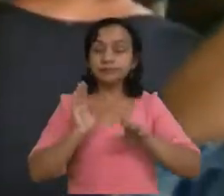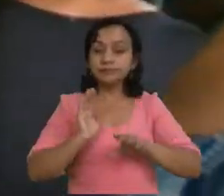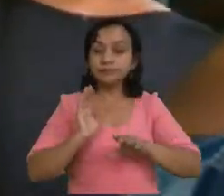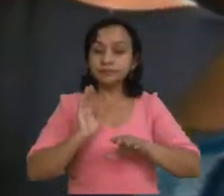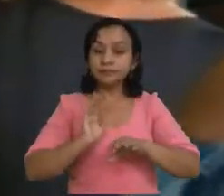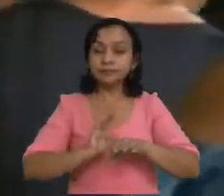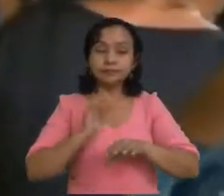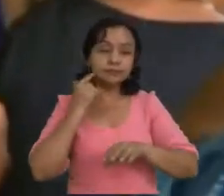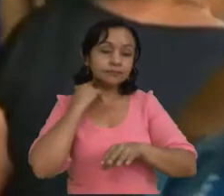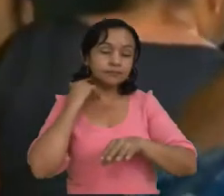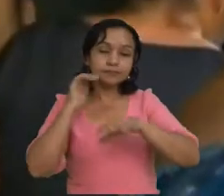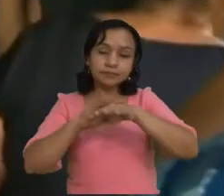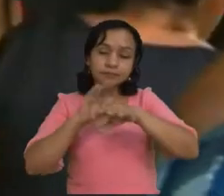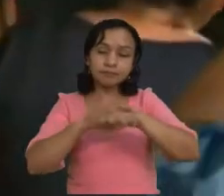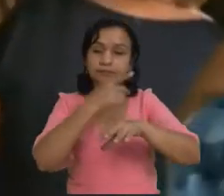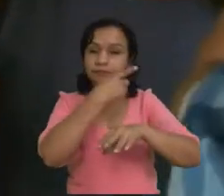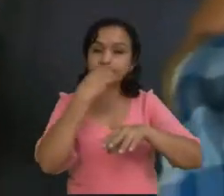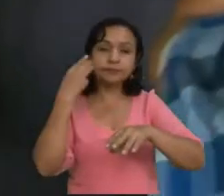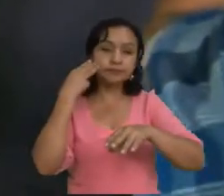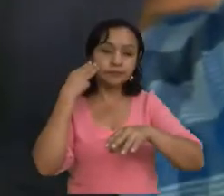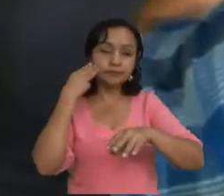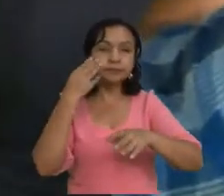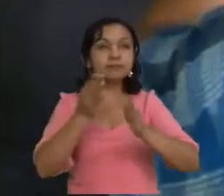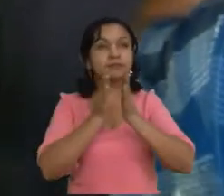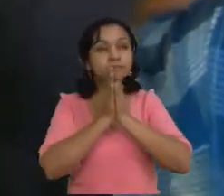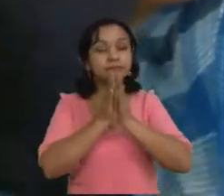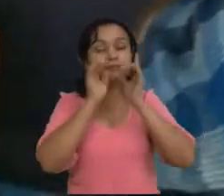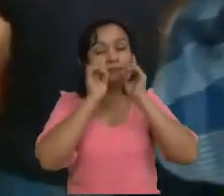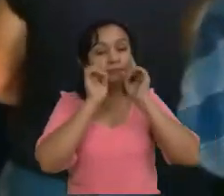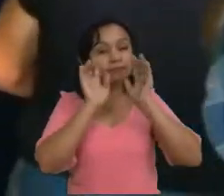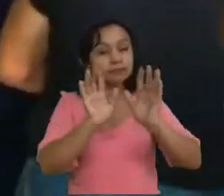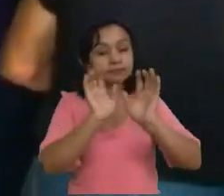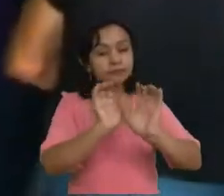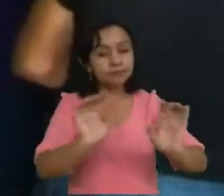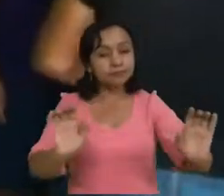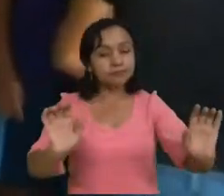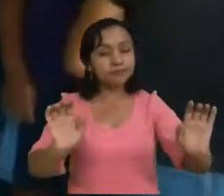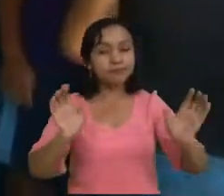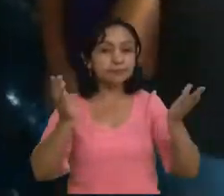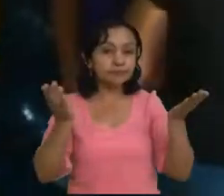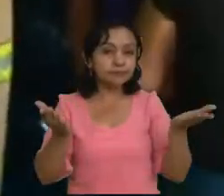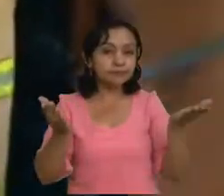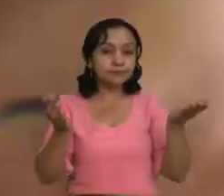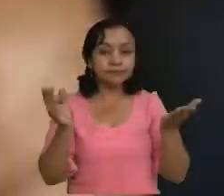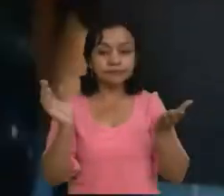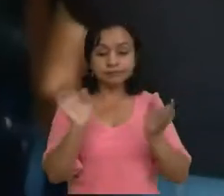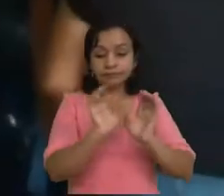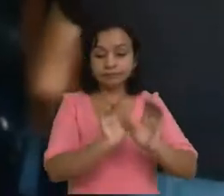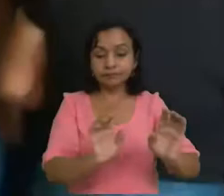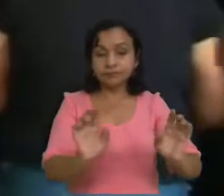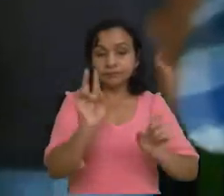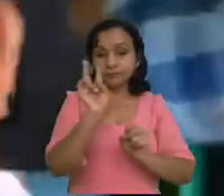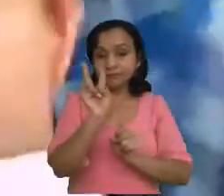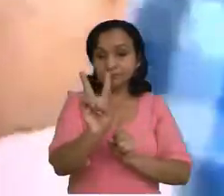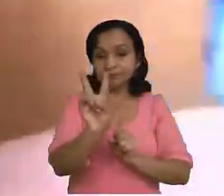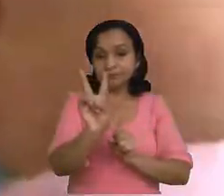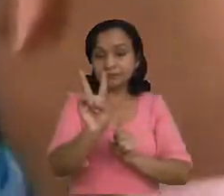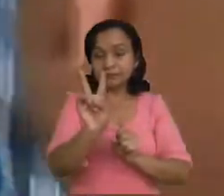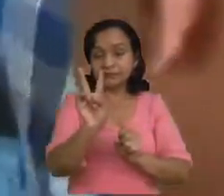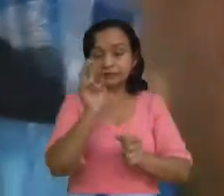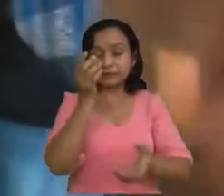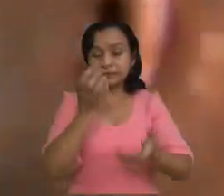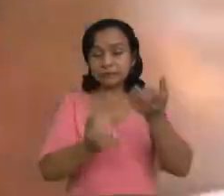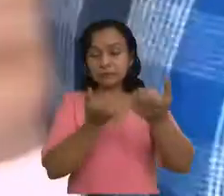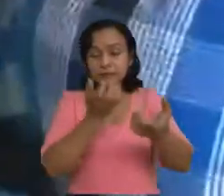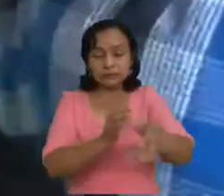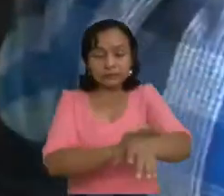el llamado siempre pues a los padres de familia a tener mayor cautela con los niños. Lamentablemente pues estos dos niños que resultaron con quemaduras de segundo y